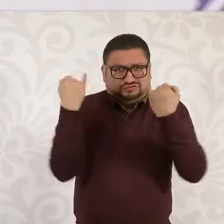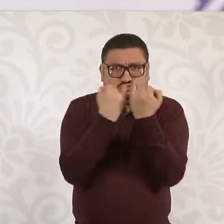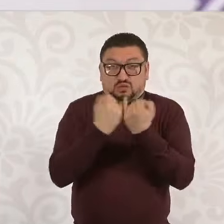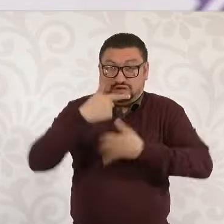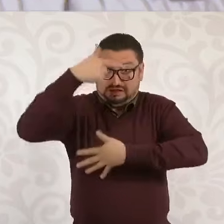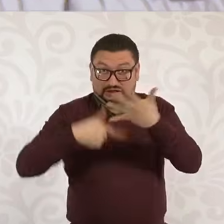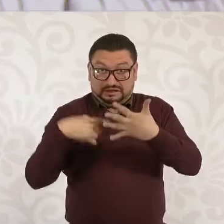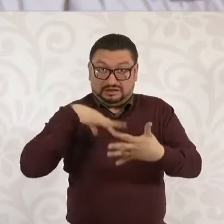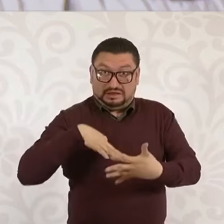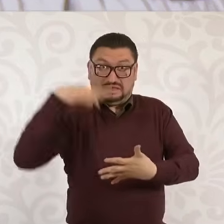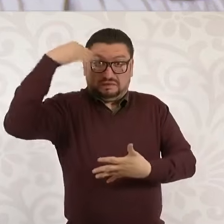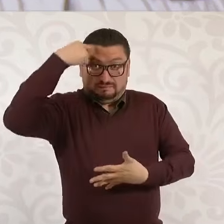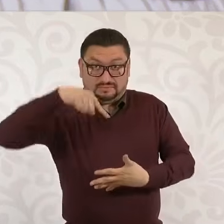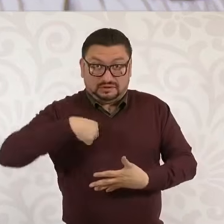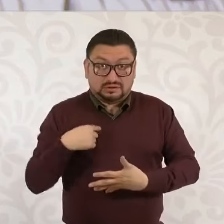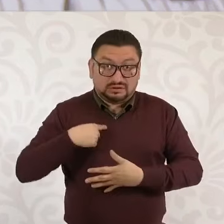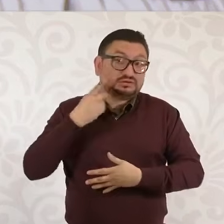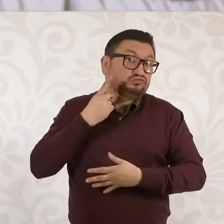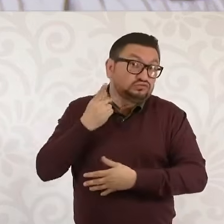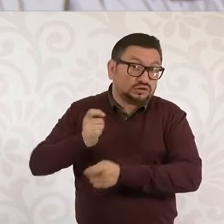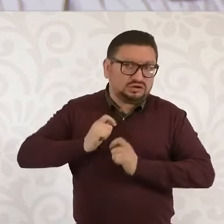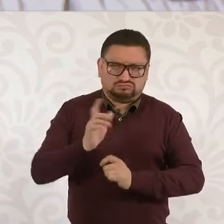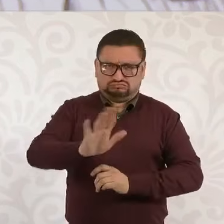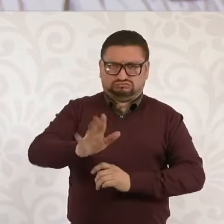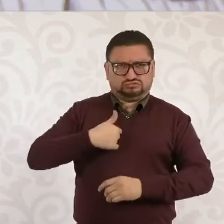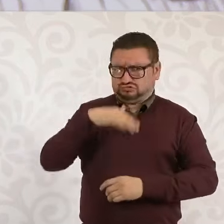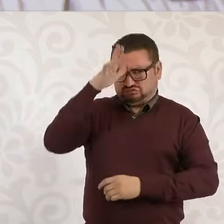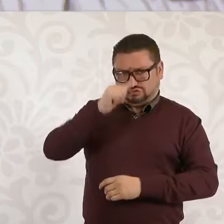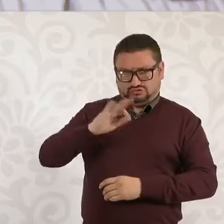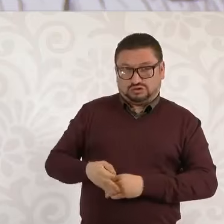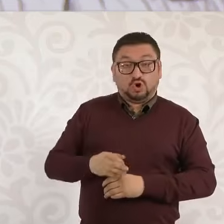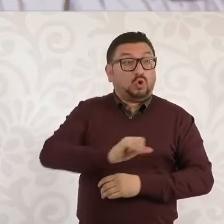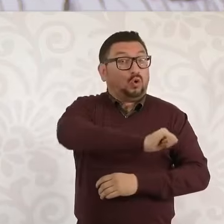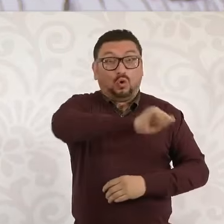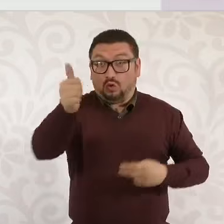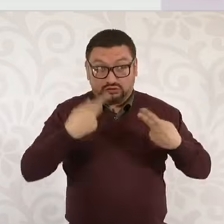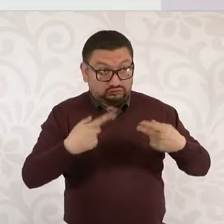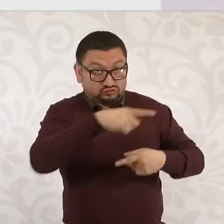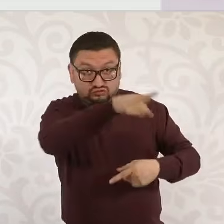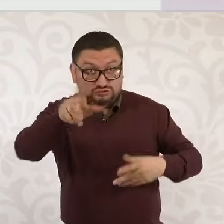plurinominal, porque nunca estuve de acuerdo con eso. Y respeto a quien lo haya sido, no.